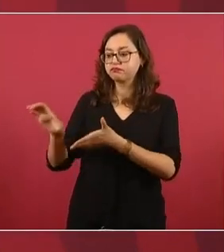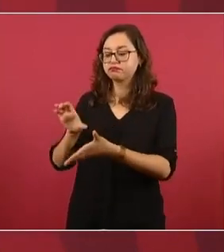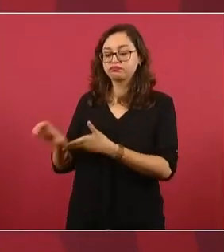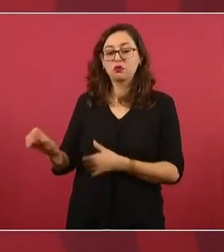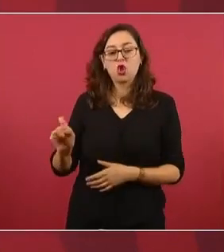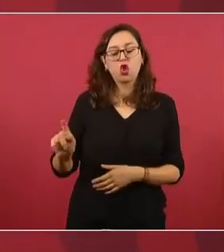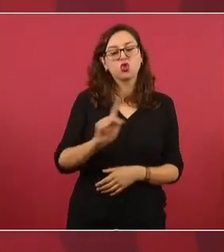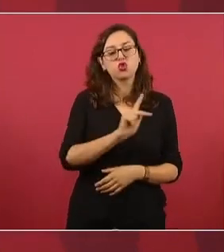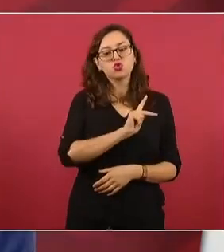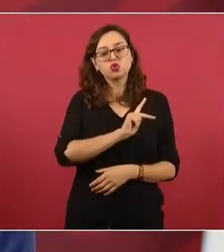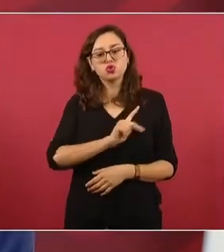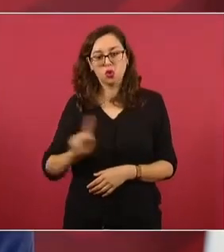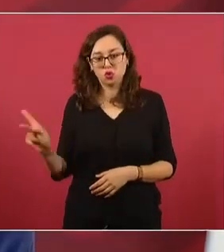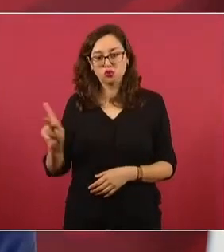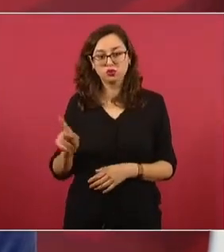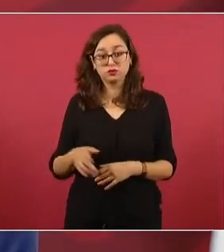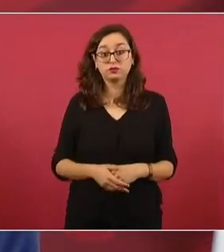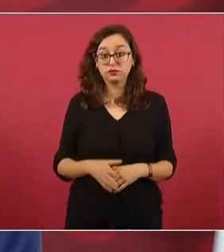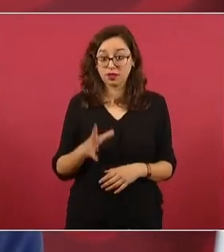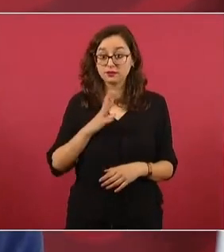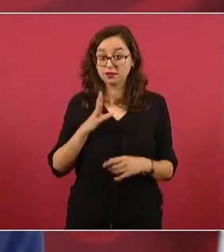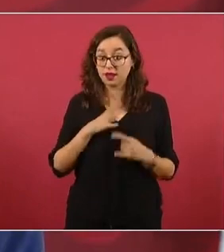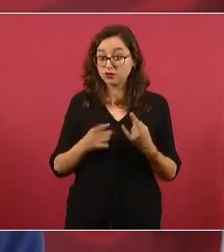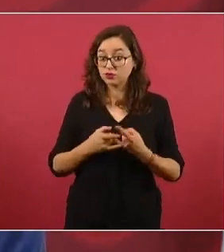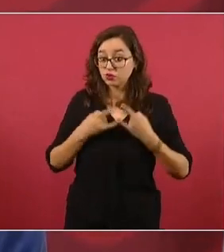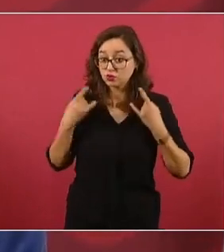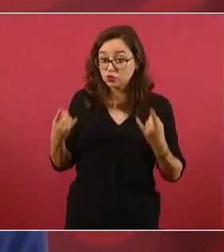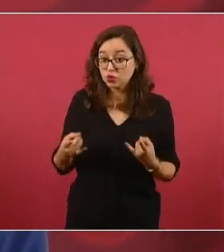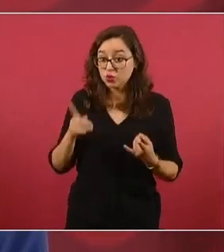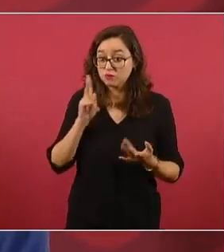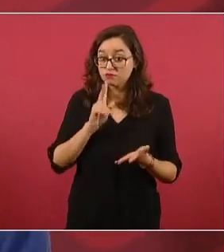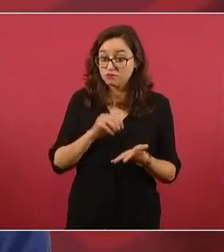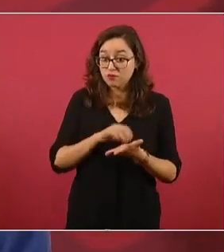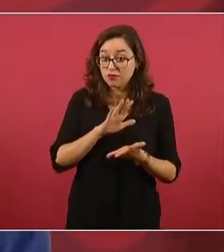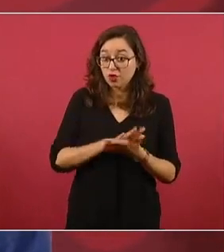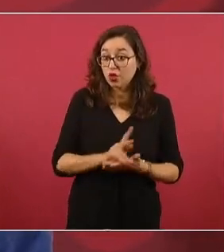Y hay la historia sobre eso. Todos.